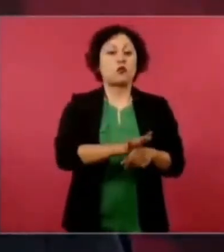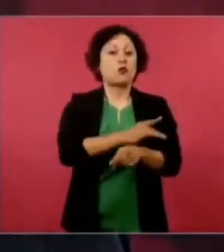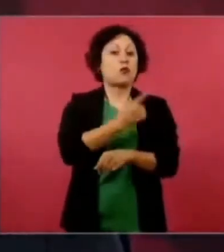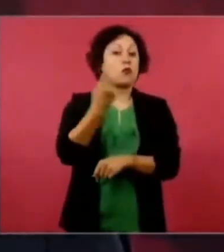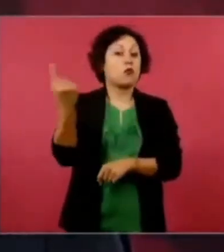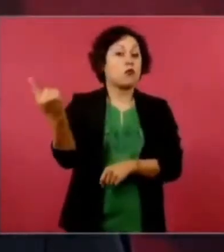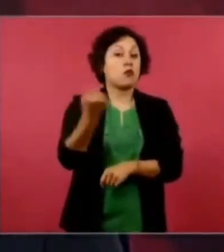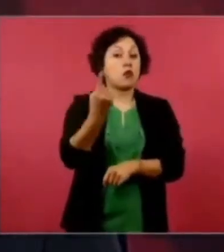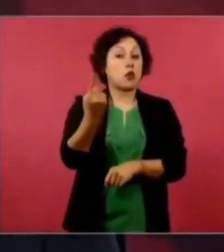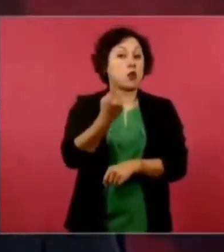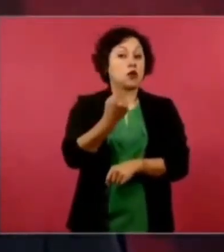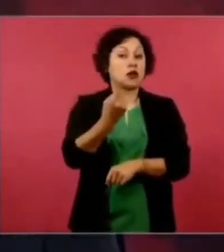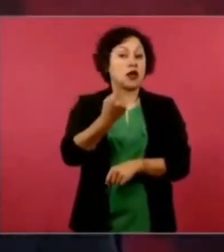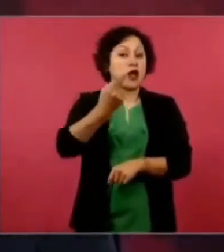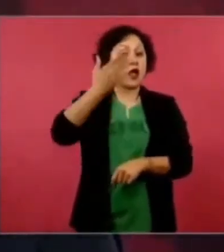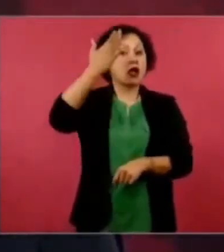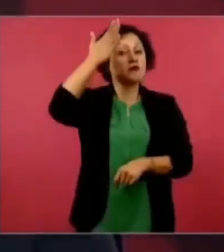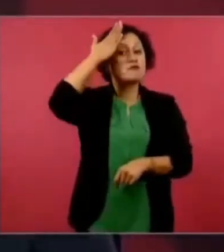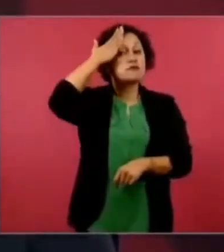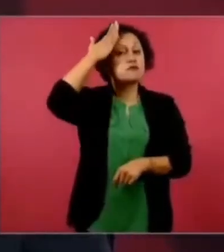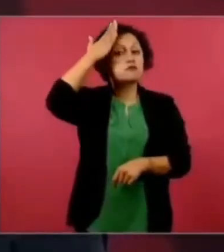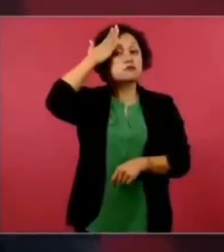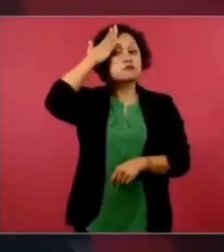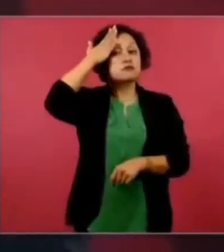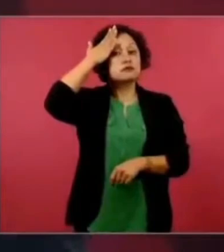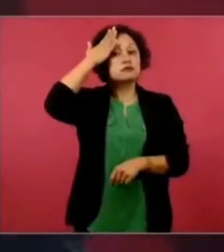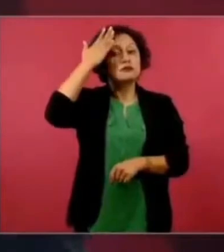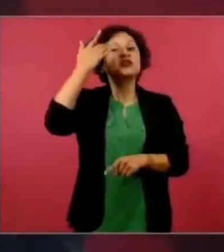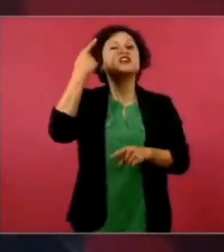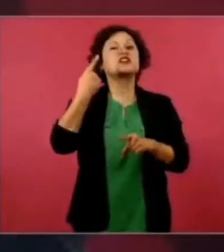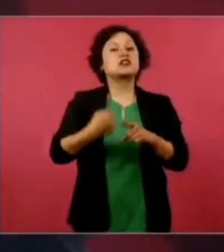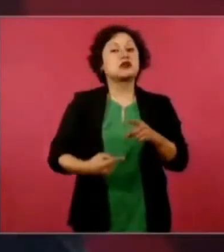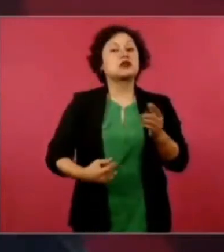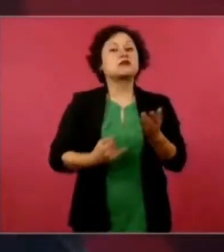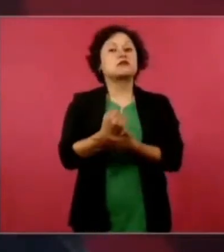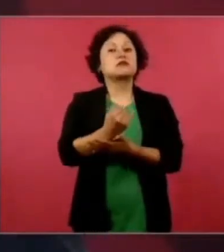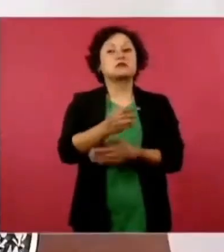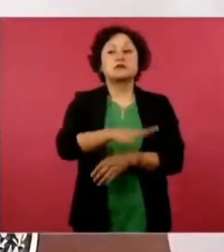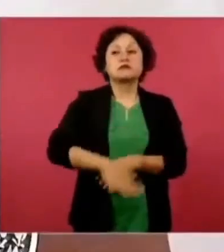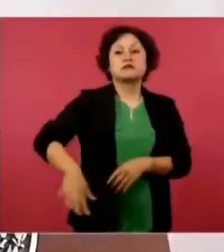legítimamente elige el pueblo de México.